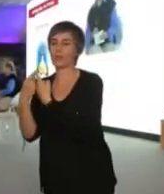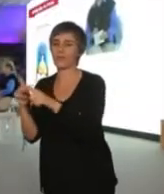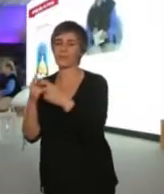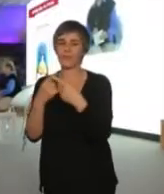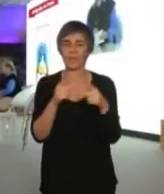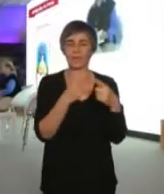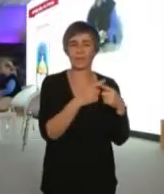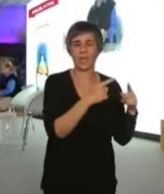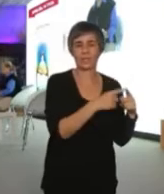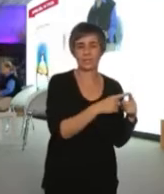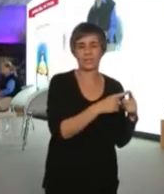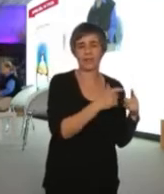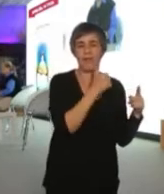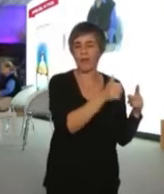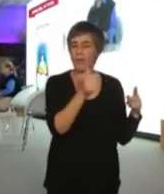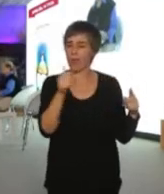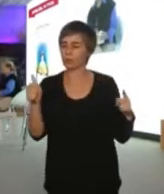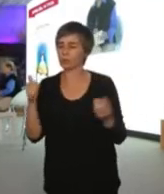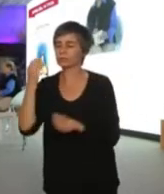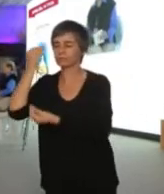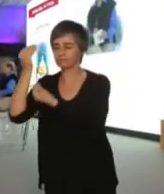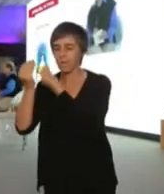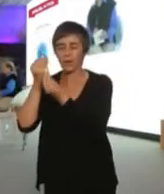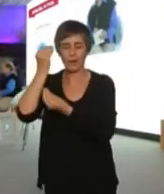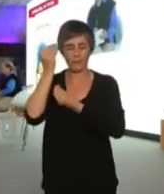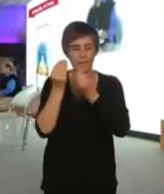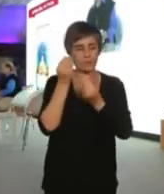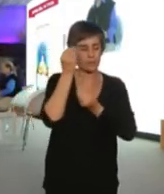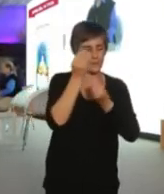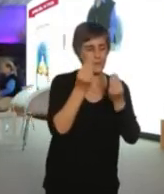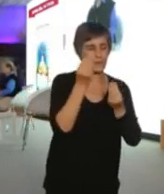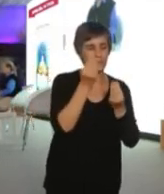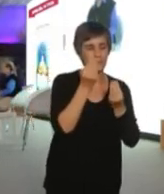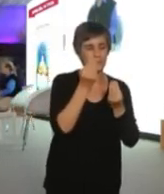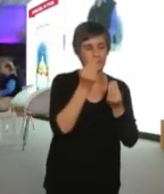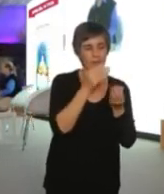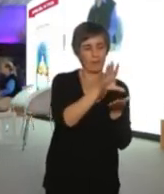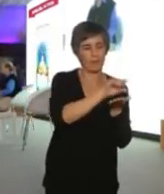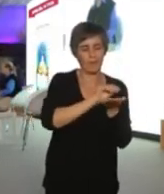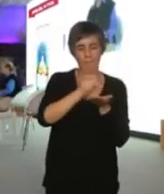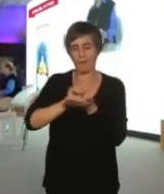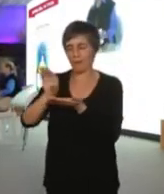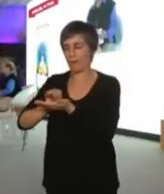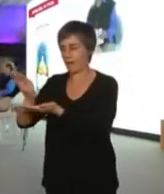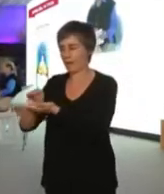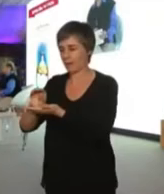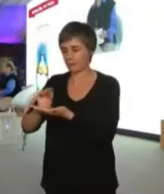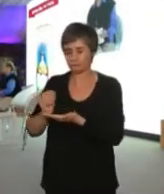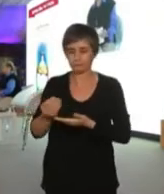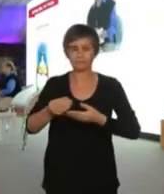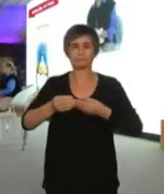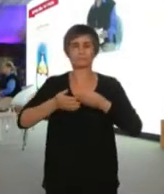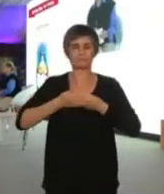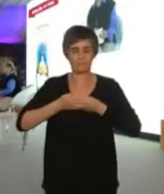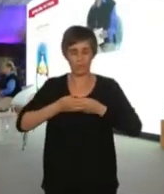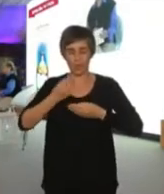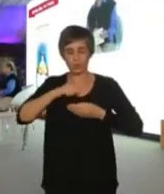hecho reflexiones que nos han permitido tener un mapa sobre cuáles